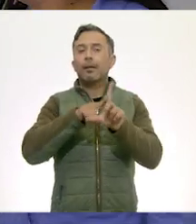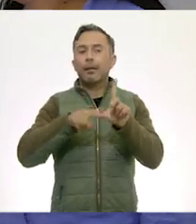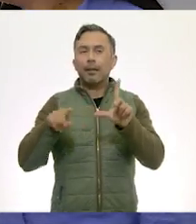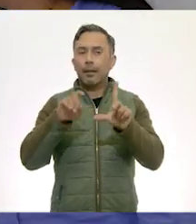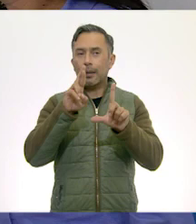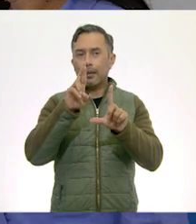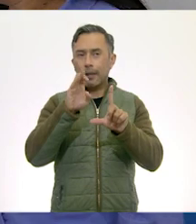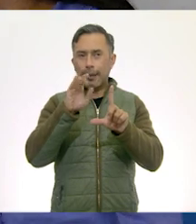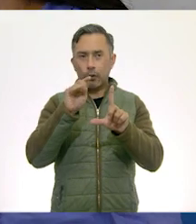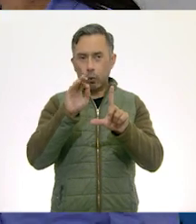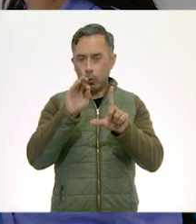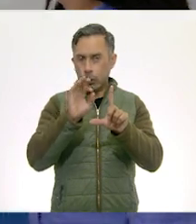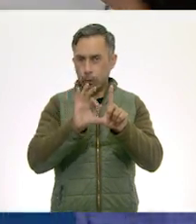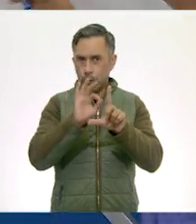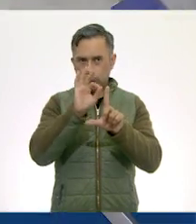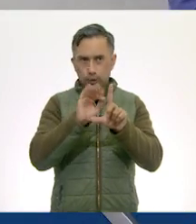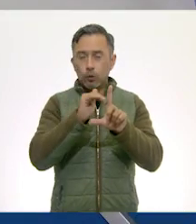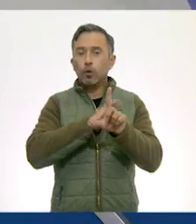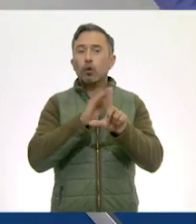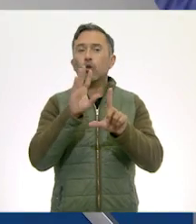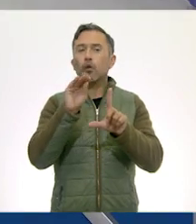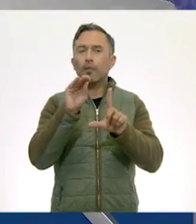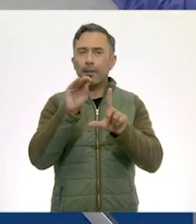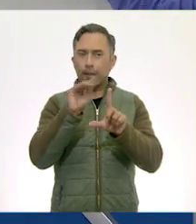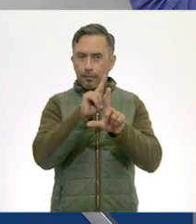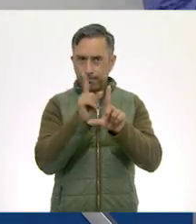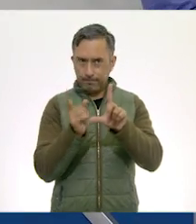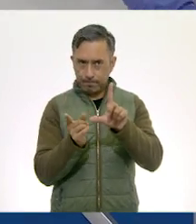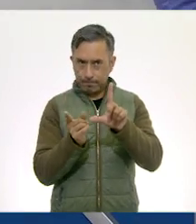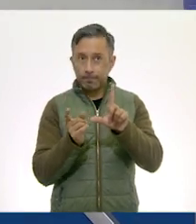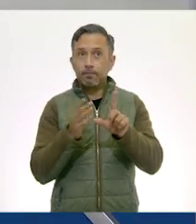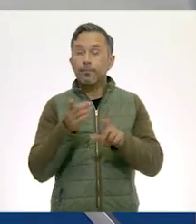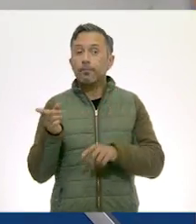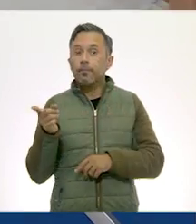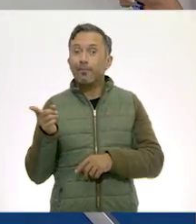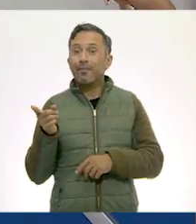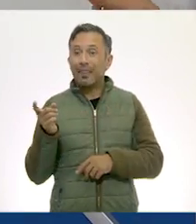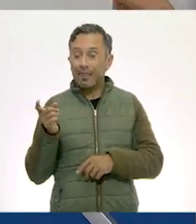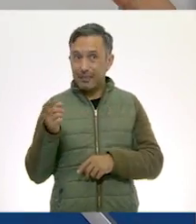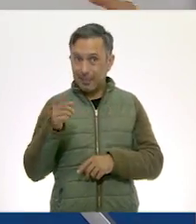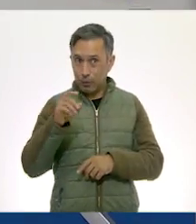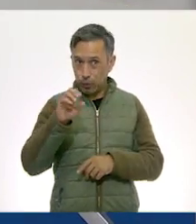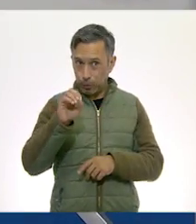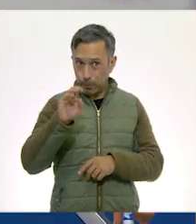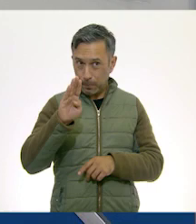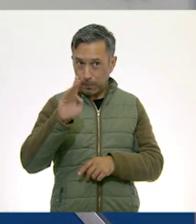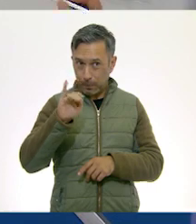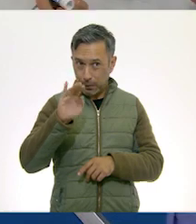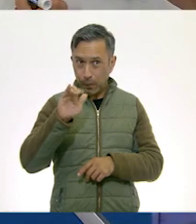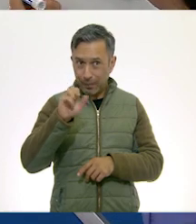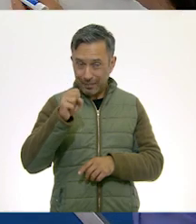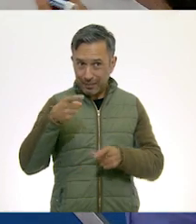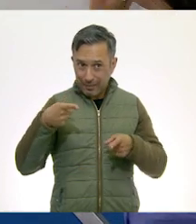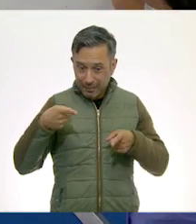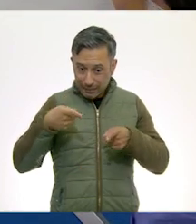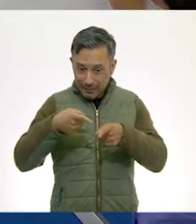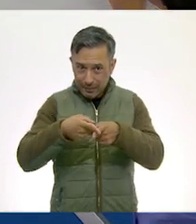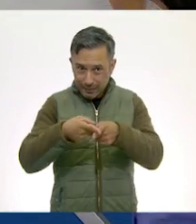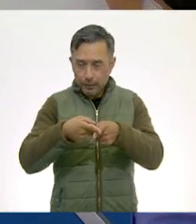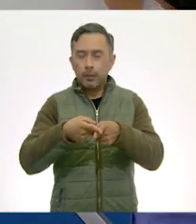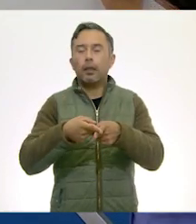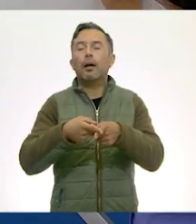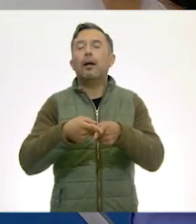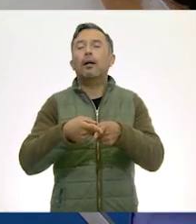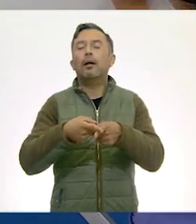de 90 grados. Ok. En las rectas secantes oblicuas se forman ángulos